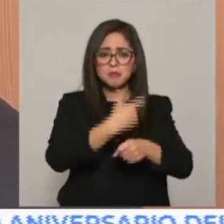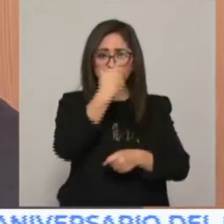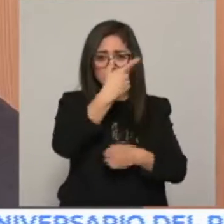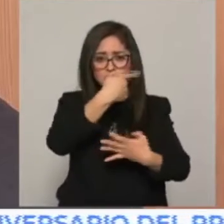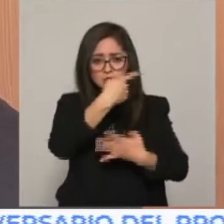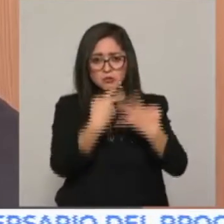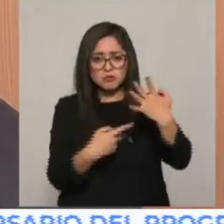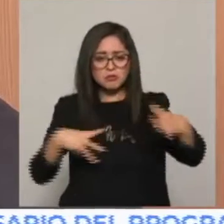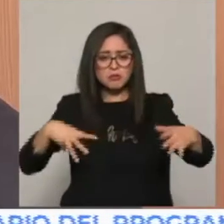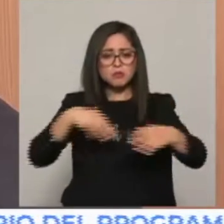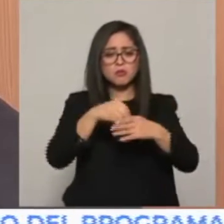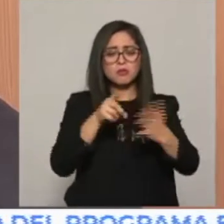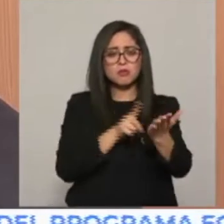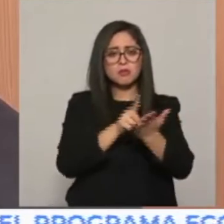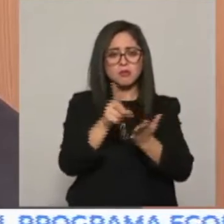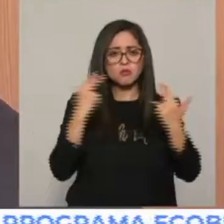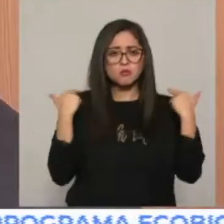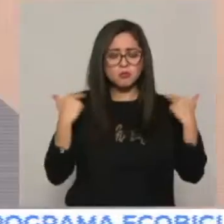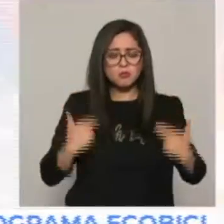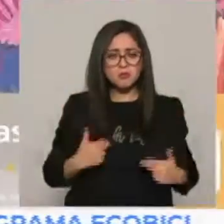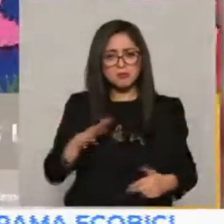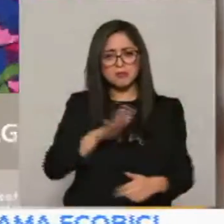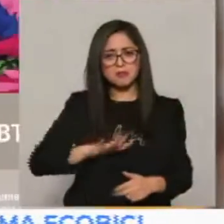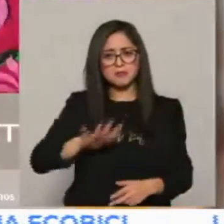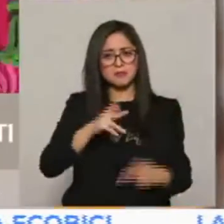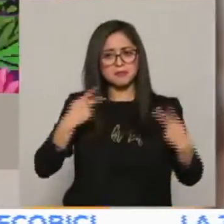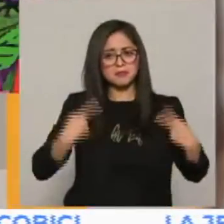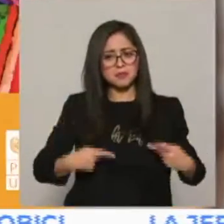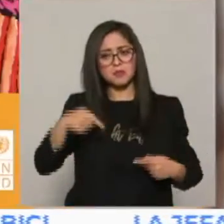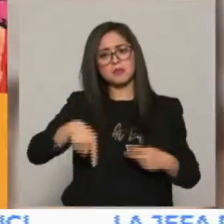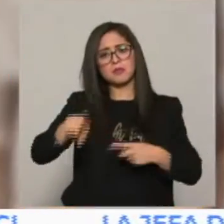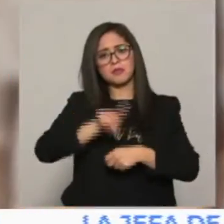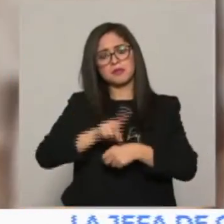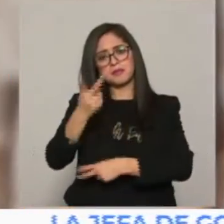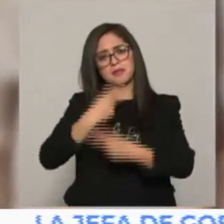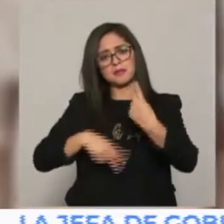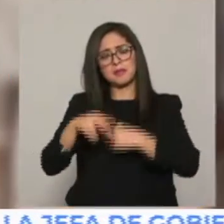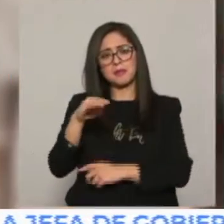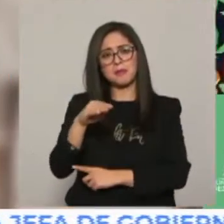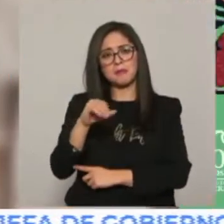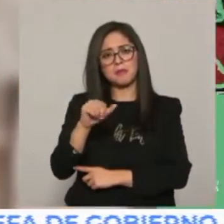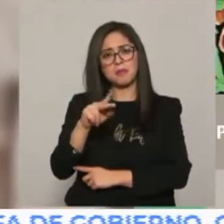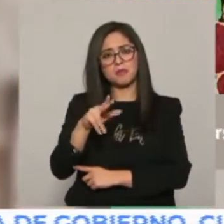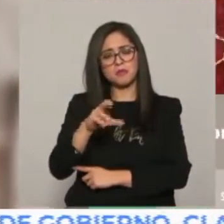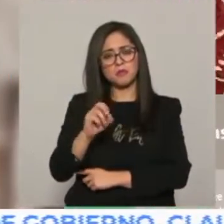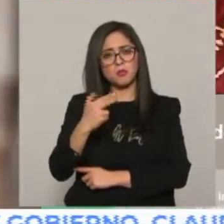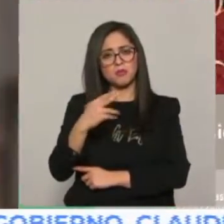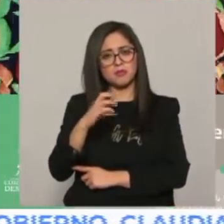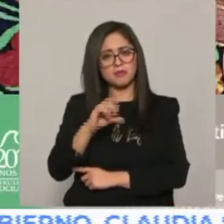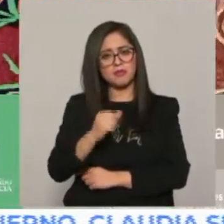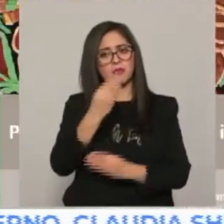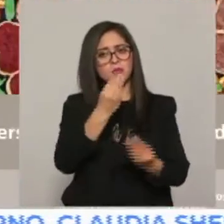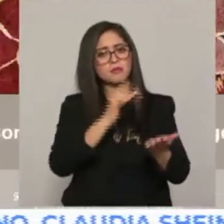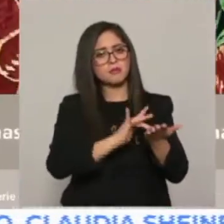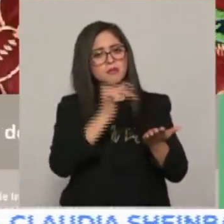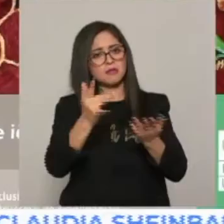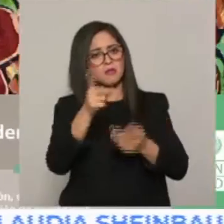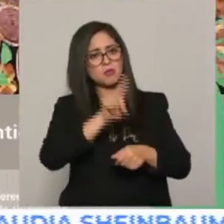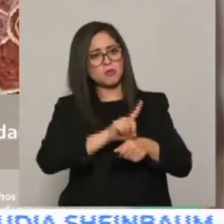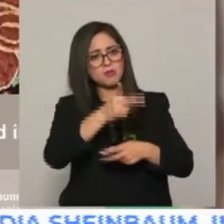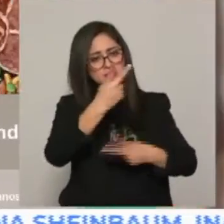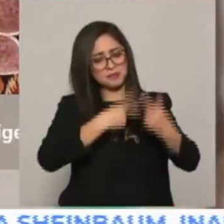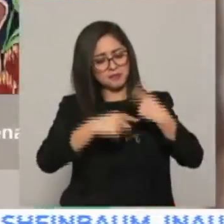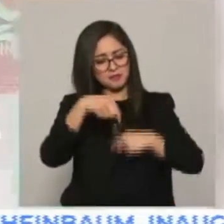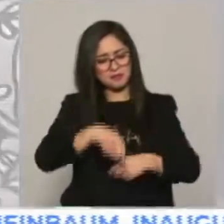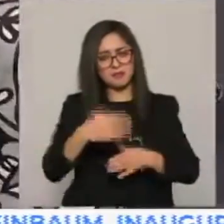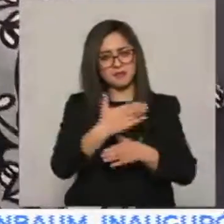inclusión, derechos humanos y construcción de ciudadanía. Para hablarnos de esto, y nos acompaña el consejero Mauricio Huesca. Bienvenido, consejero. Gracias por acompañarnos nuevamente en Café